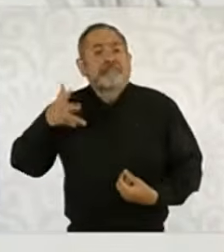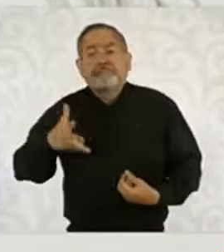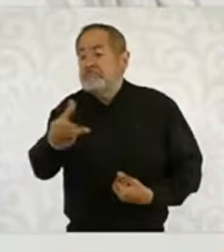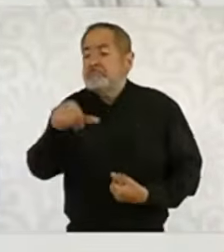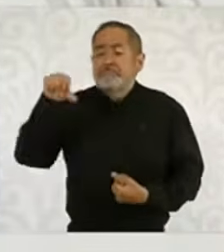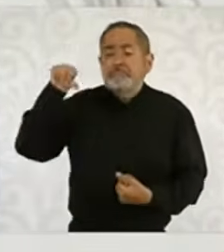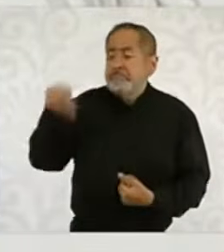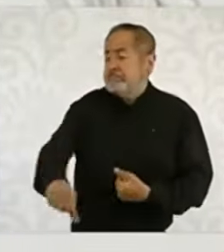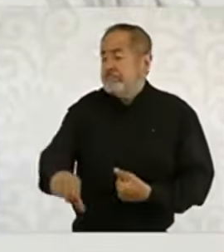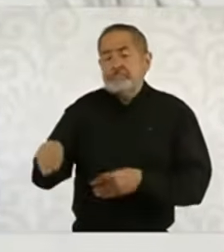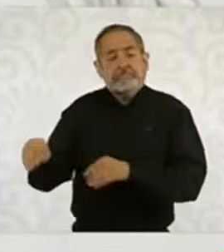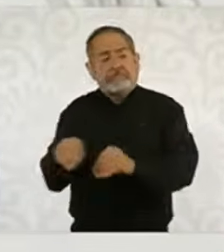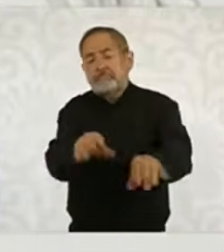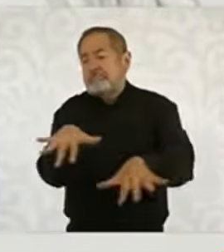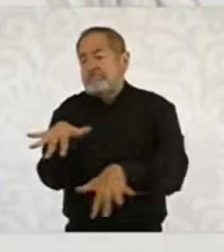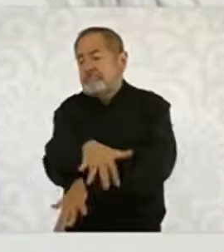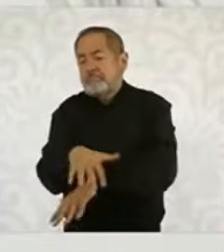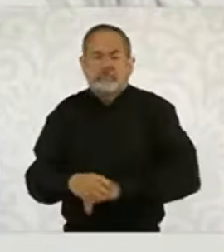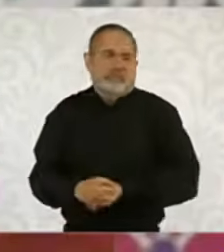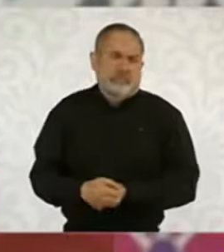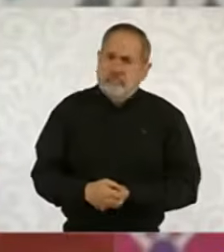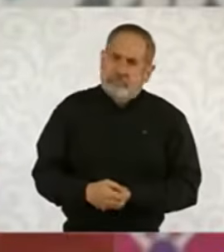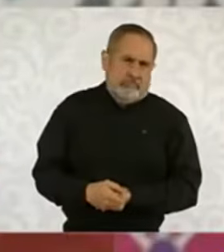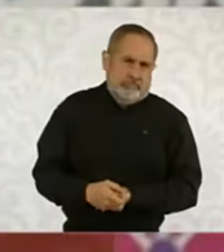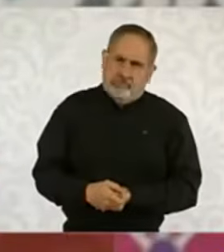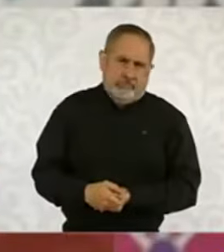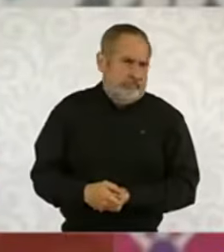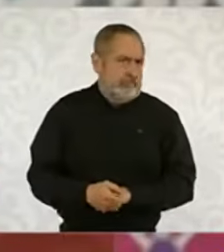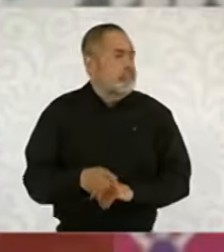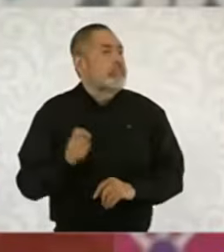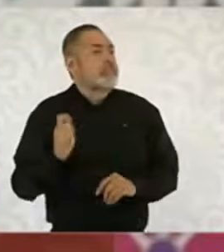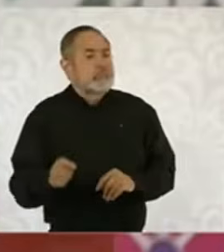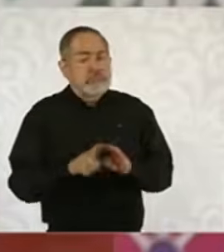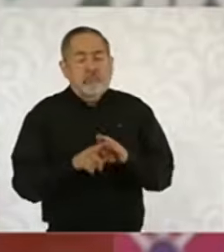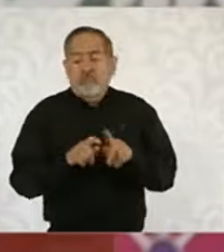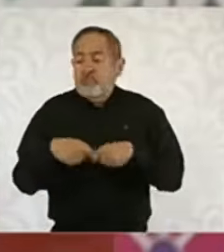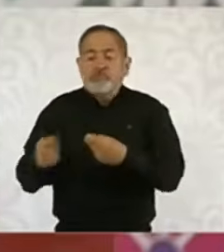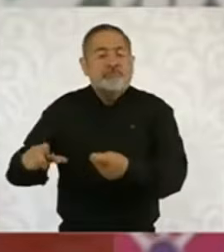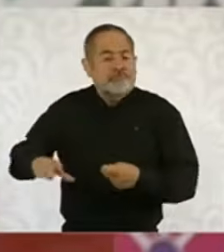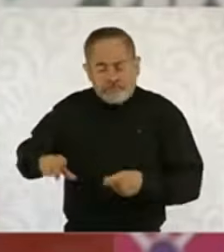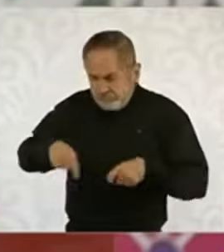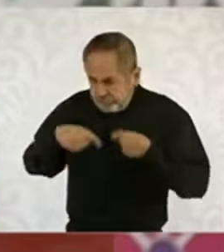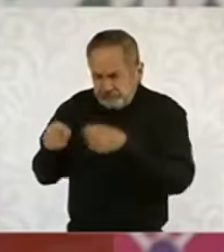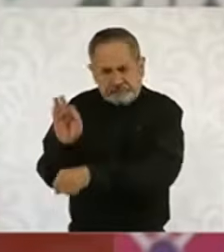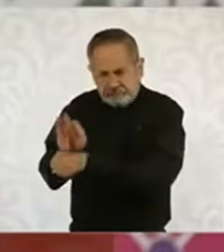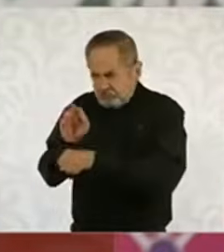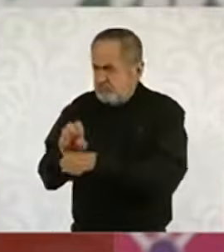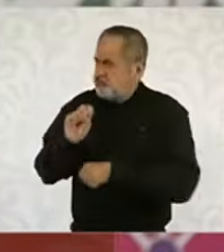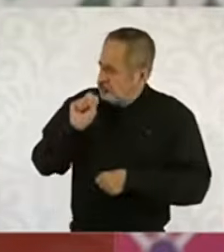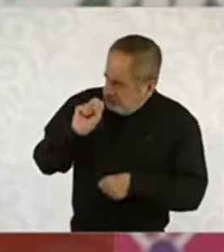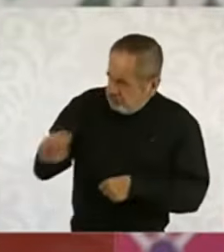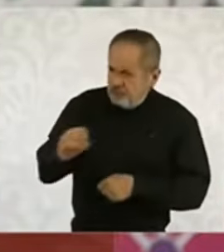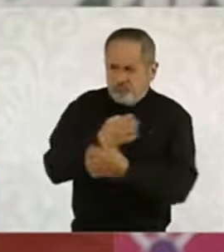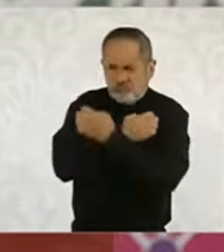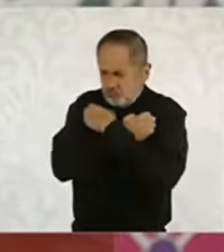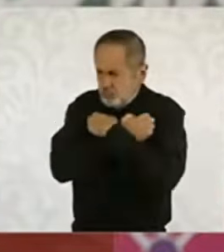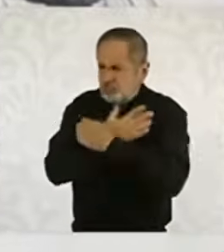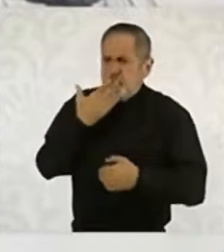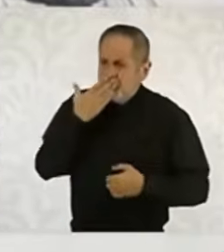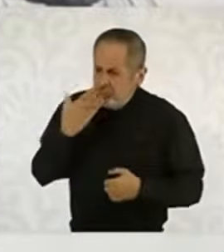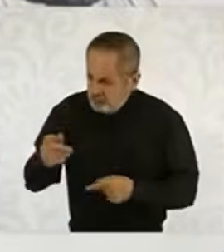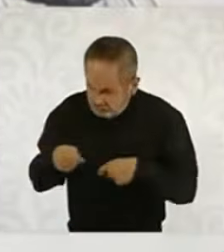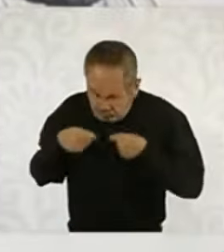No. Lo que tiene que hacer el Estado es garantizarle a los jóvenes una buena educación para que